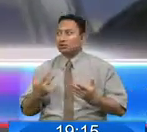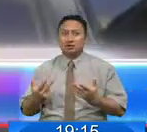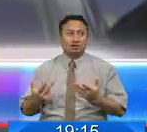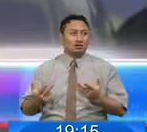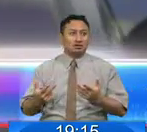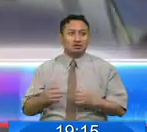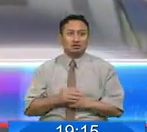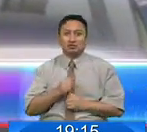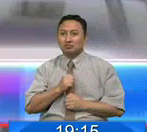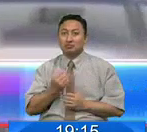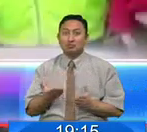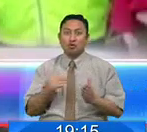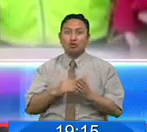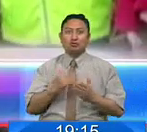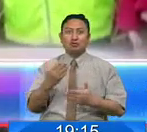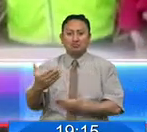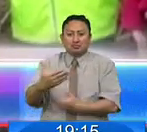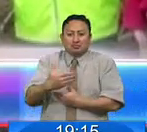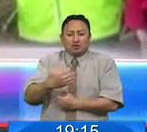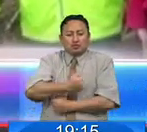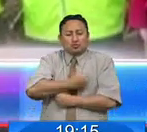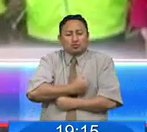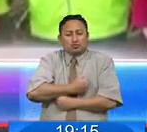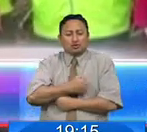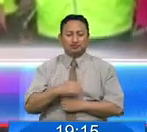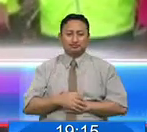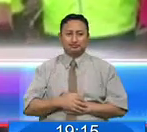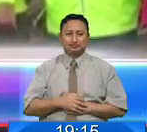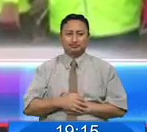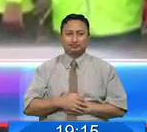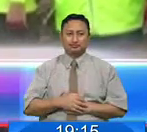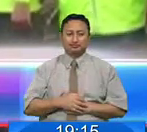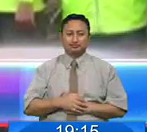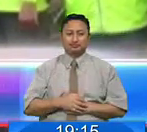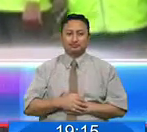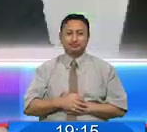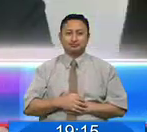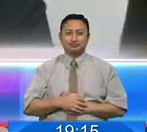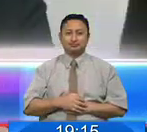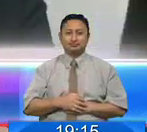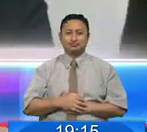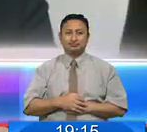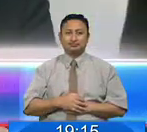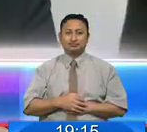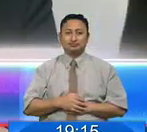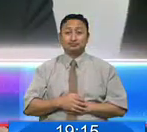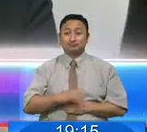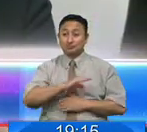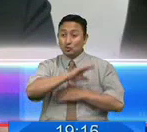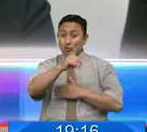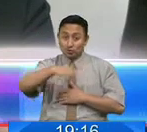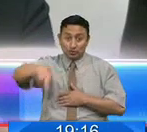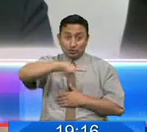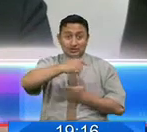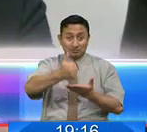por volver a tener a su pequeña entre sus brazos seguramente le carcomía el alma un dios le pague a todos y